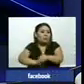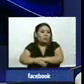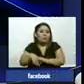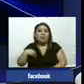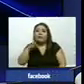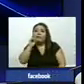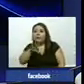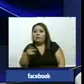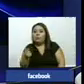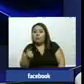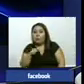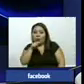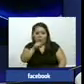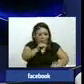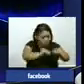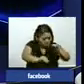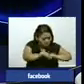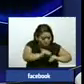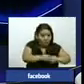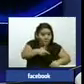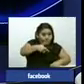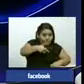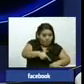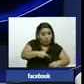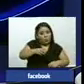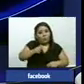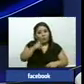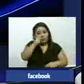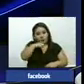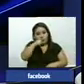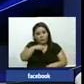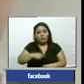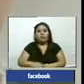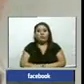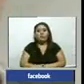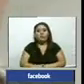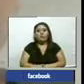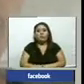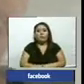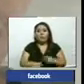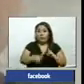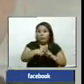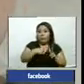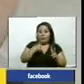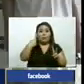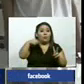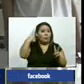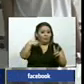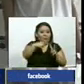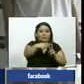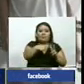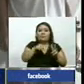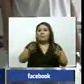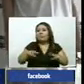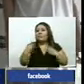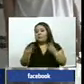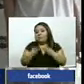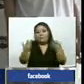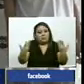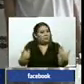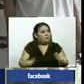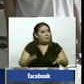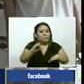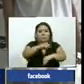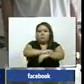de fabricar y comercializar armas de fuego artesanales. Se trata de dos presuntos pandilleros que fueron arrestados